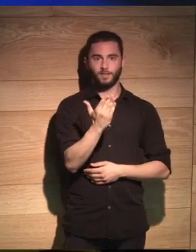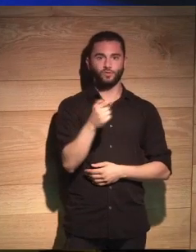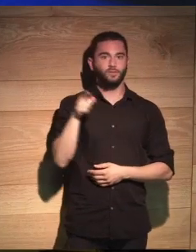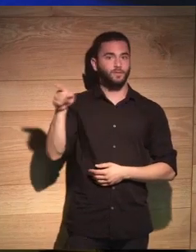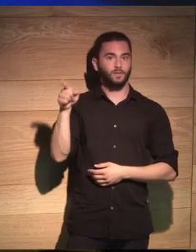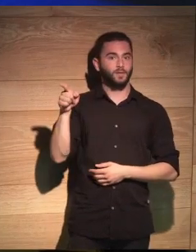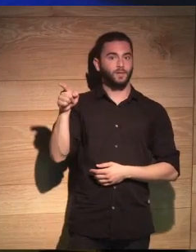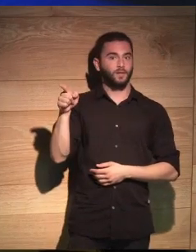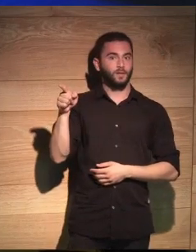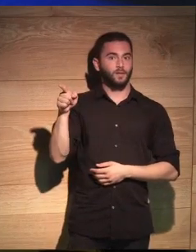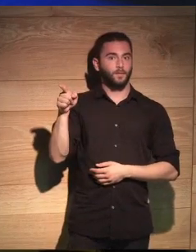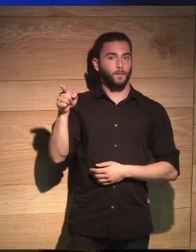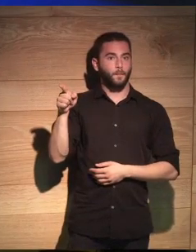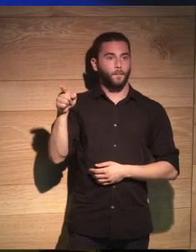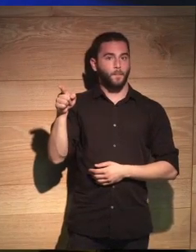las papeletas.